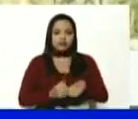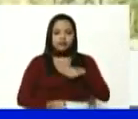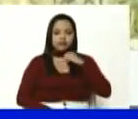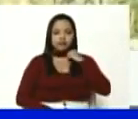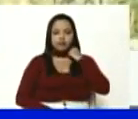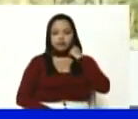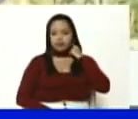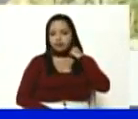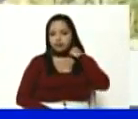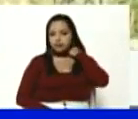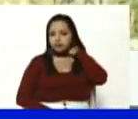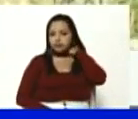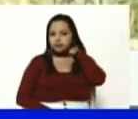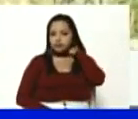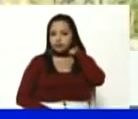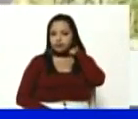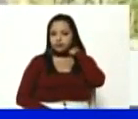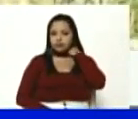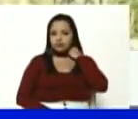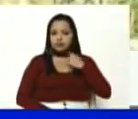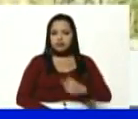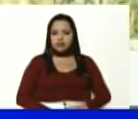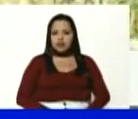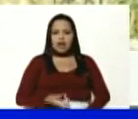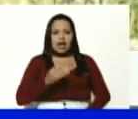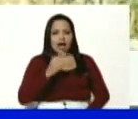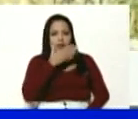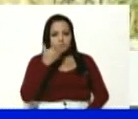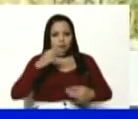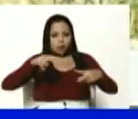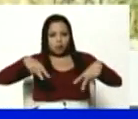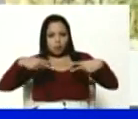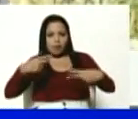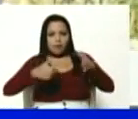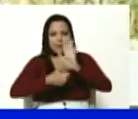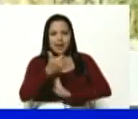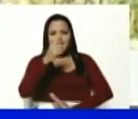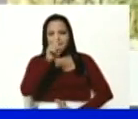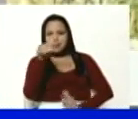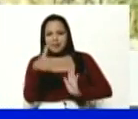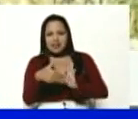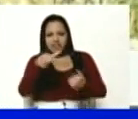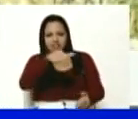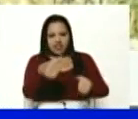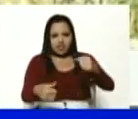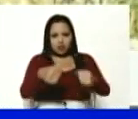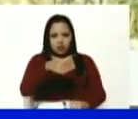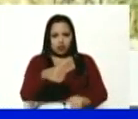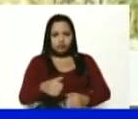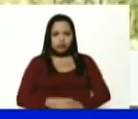han recuperado más de 1000 vehículos más de 1000 vehículos